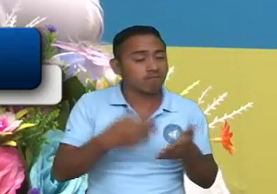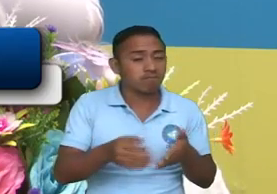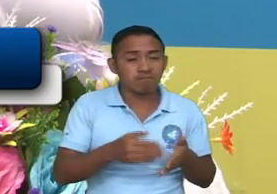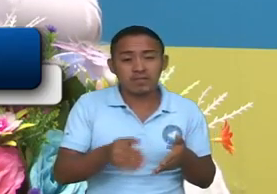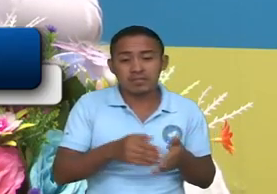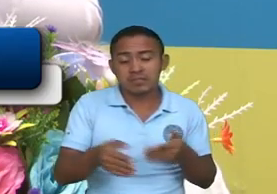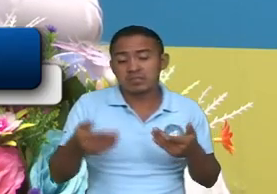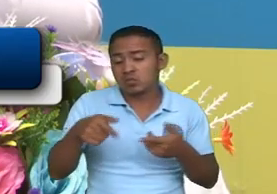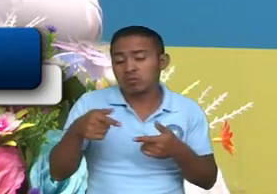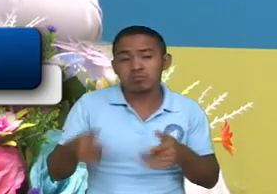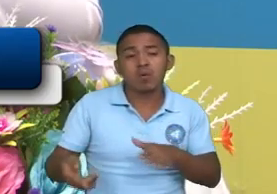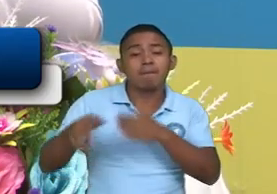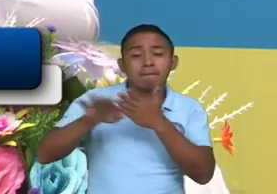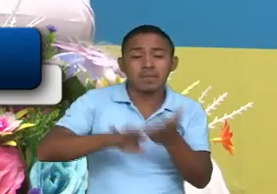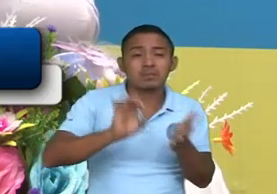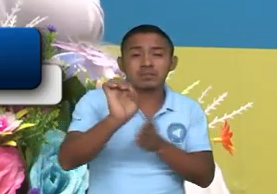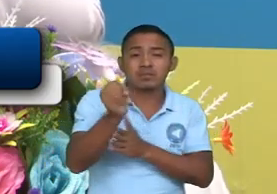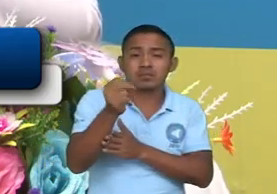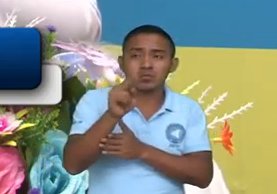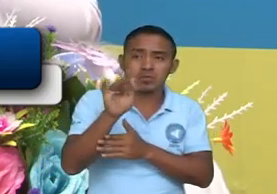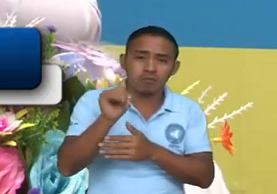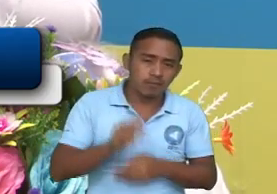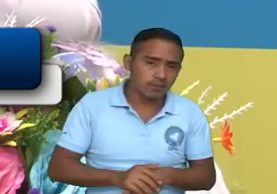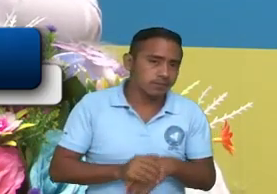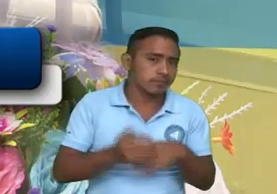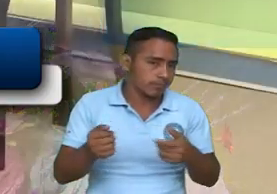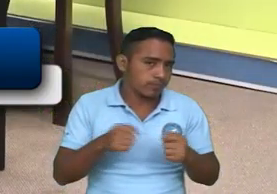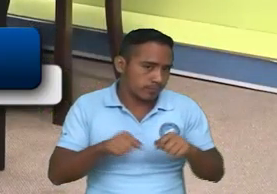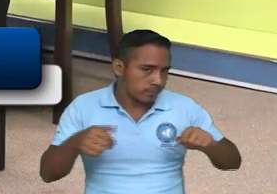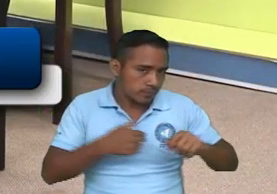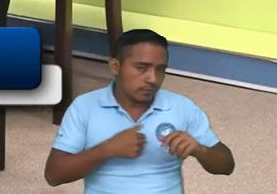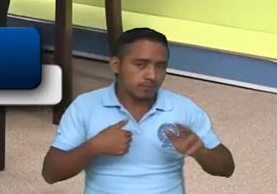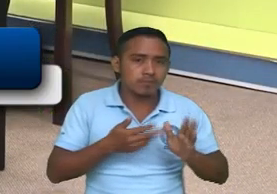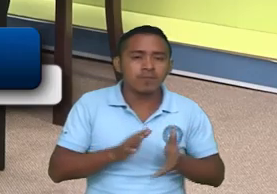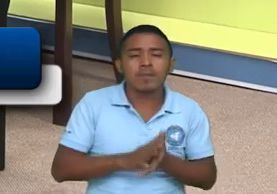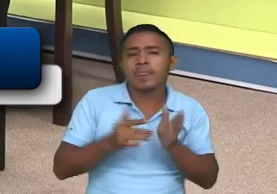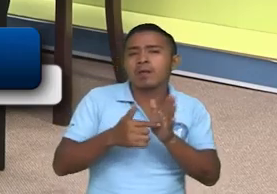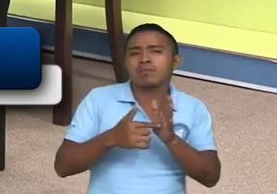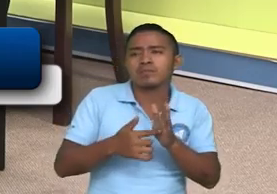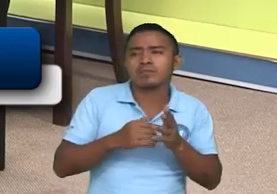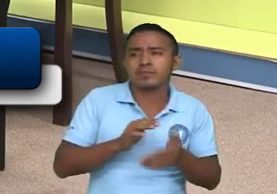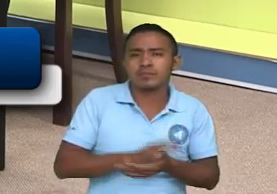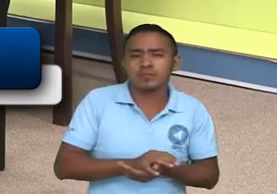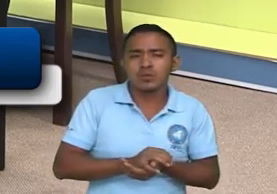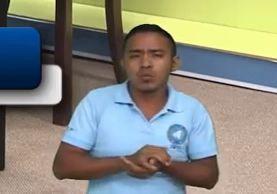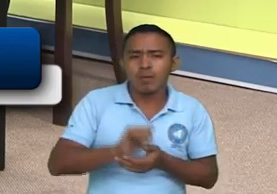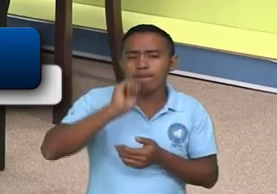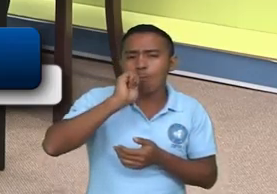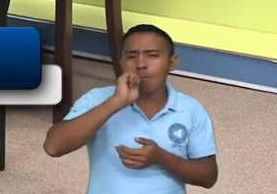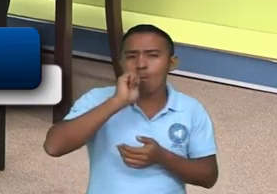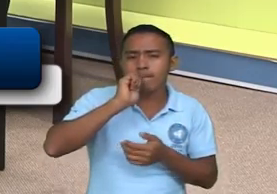y posterior al parto, de las drogas. Entonces todos estos son factores pues que se están bien establecidos, que